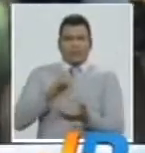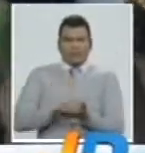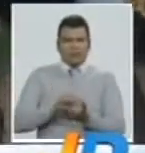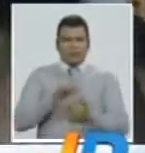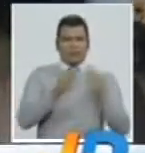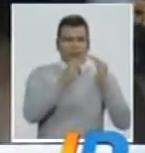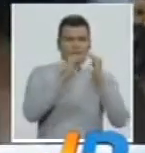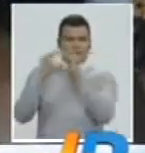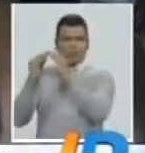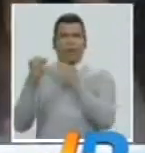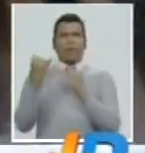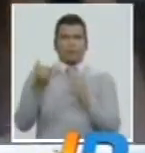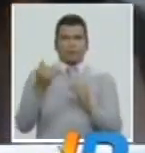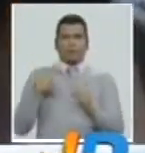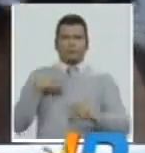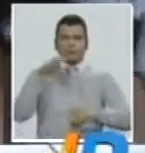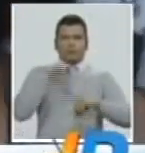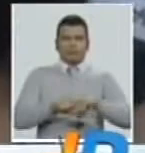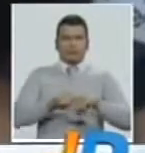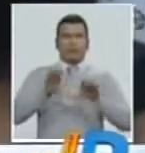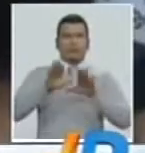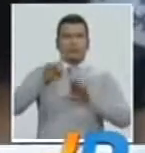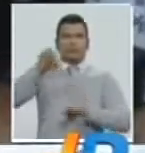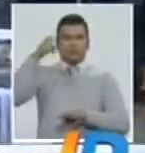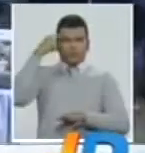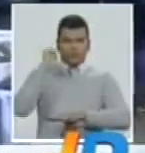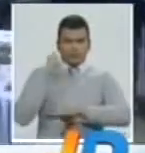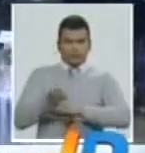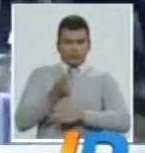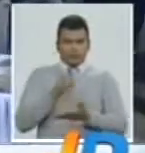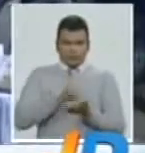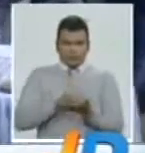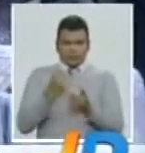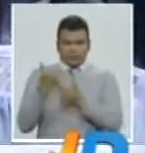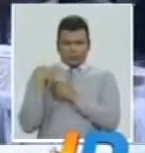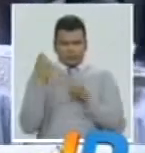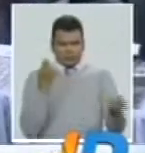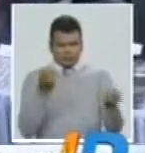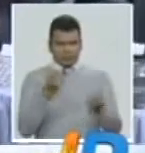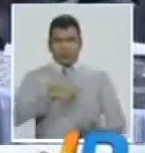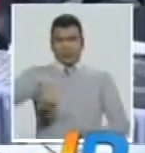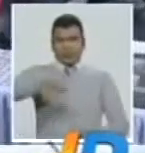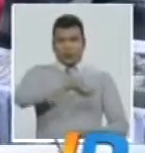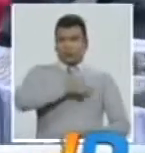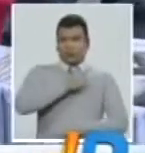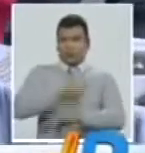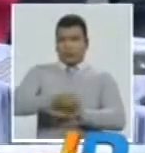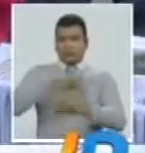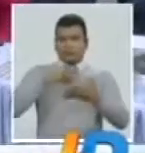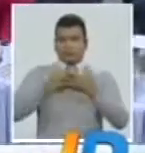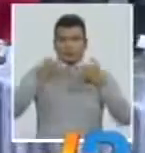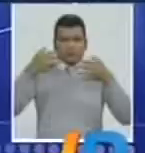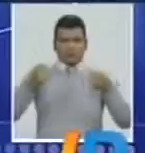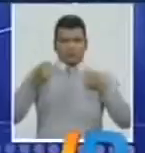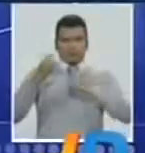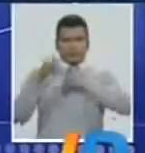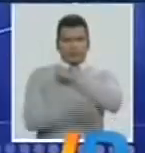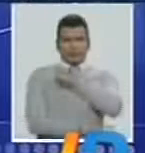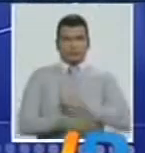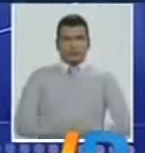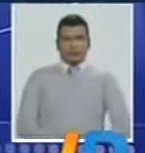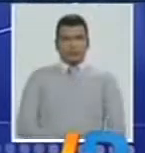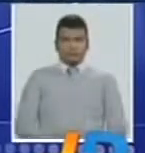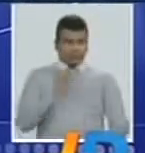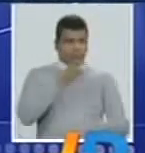los allanamientos entrarán en proceso de extinción de dominio, mientras que los capturados fueron enviados a la cárcel y deberán responder por varios delitos. Y